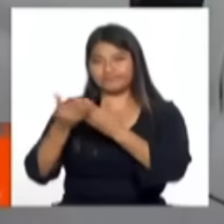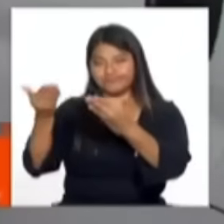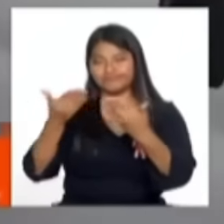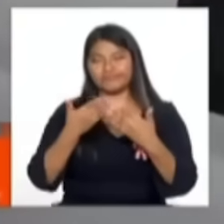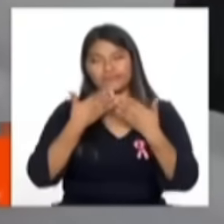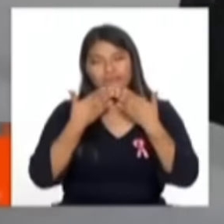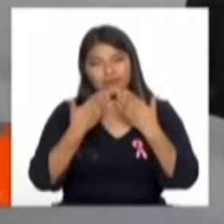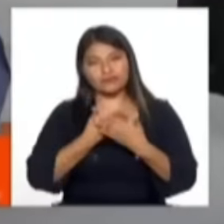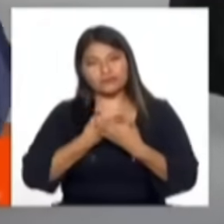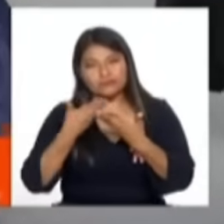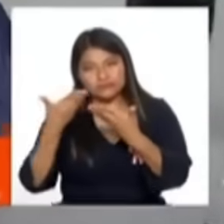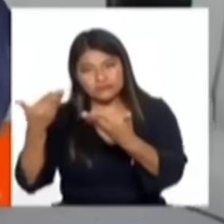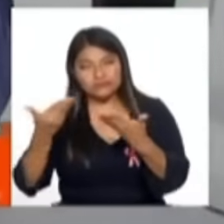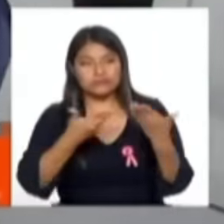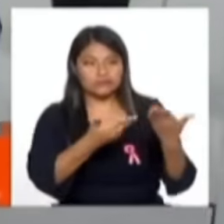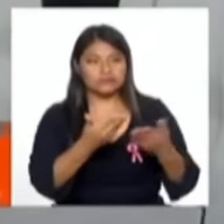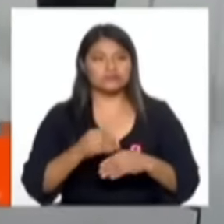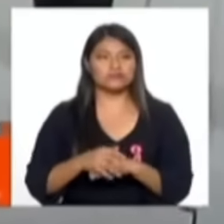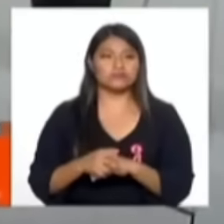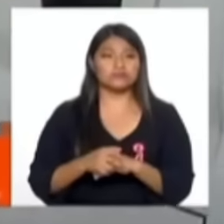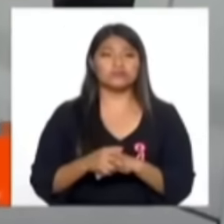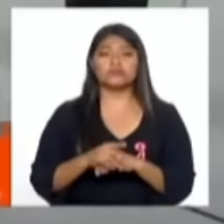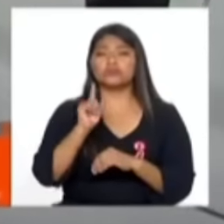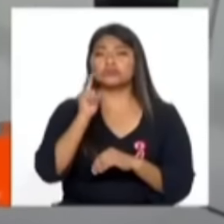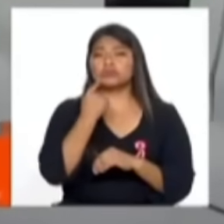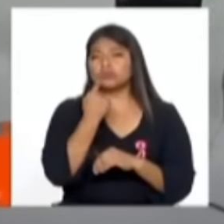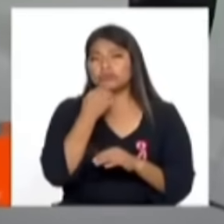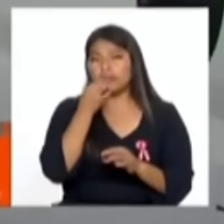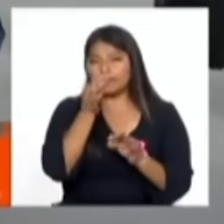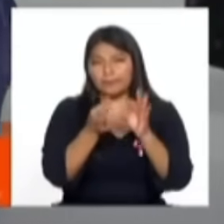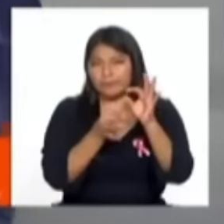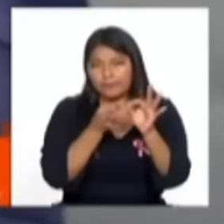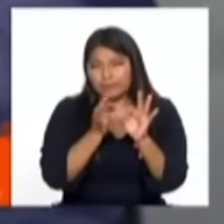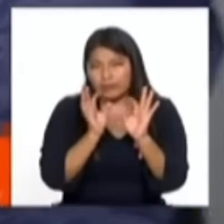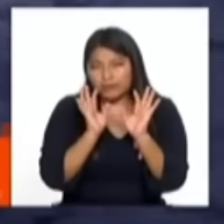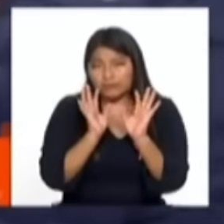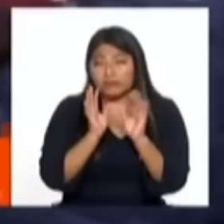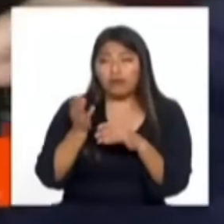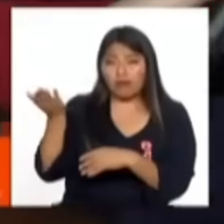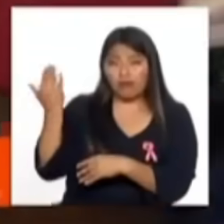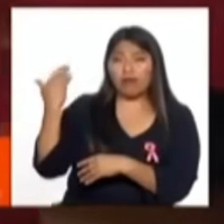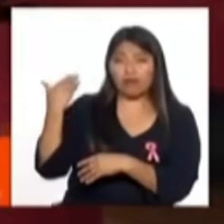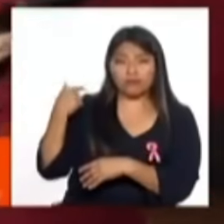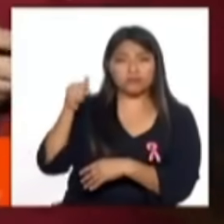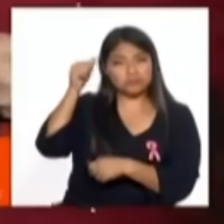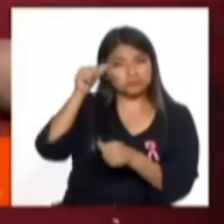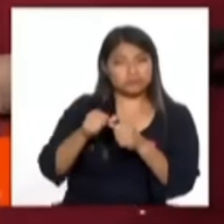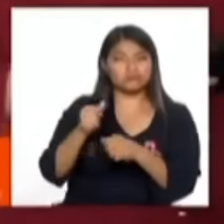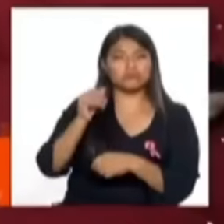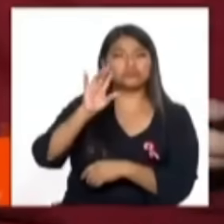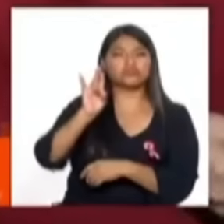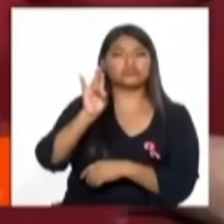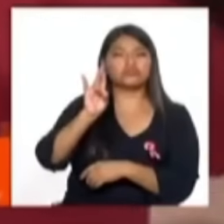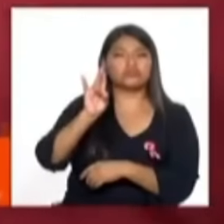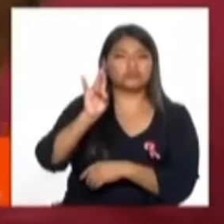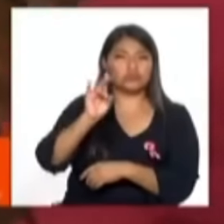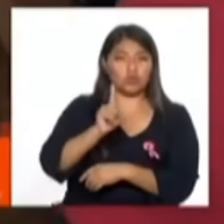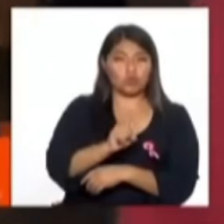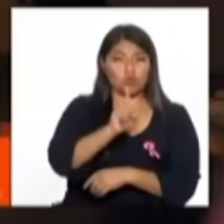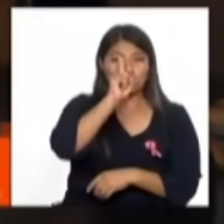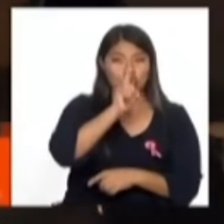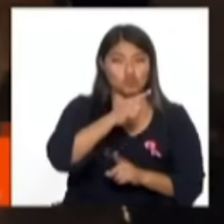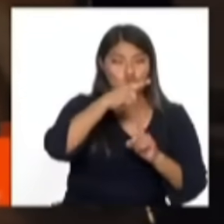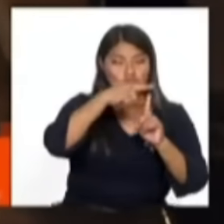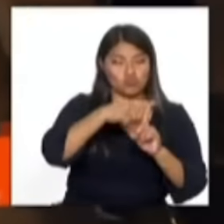Agradezco la invitación. Y solamente para explicarle, ¿no? Anteriormente estábamos pagando 7 soles de ingreso por tonelada